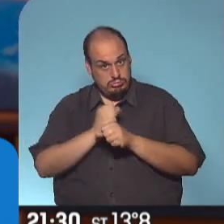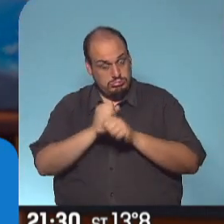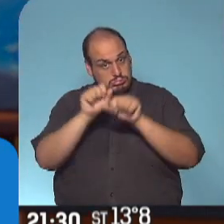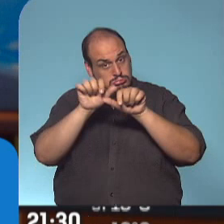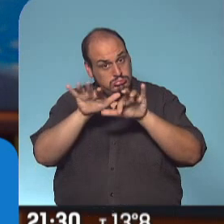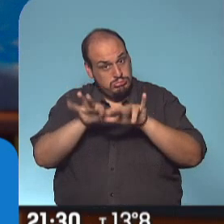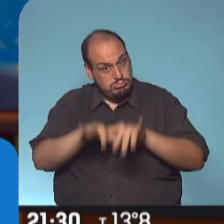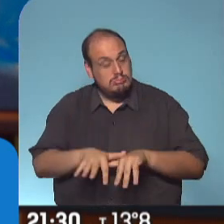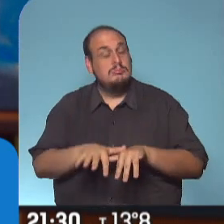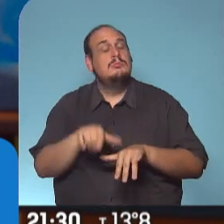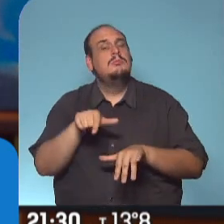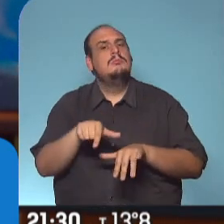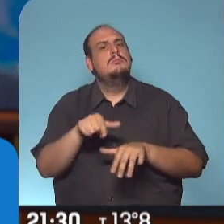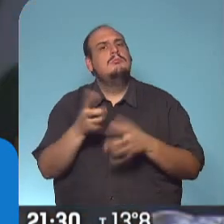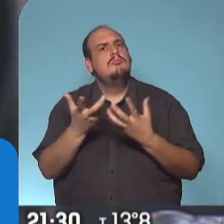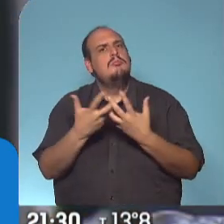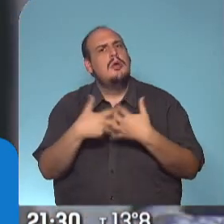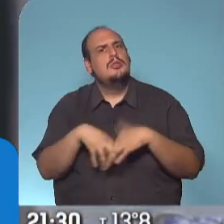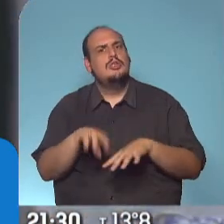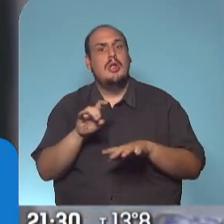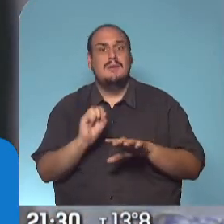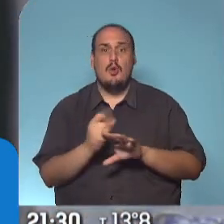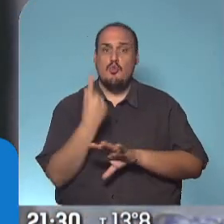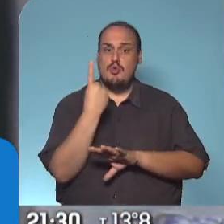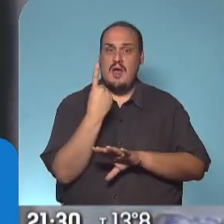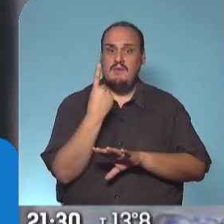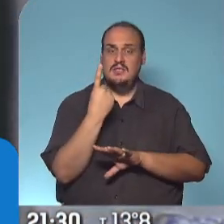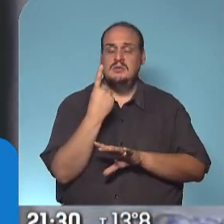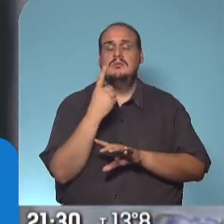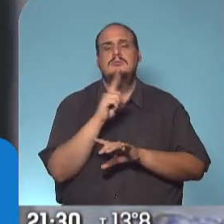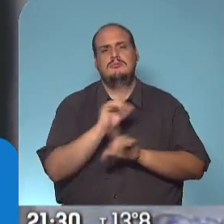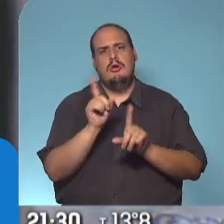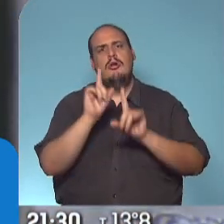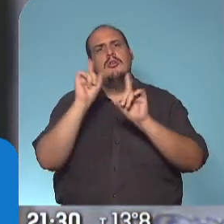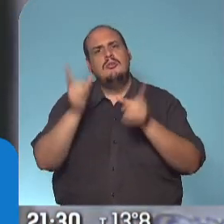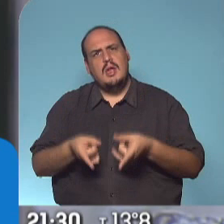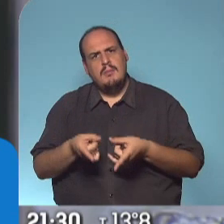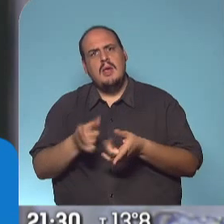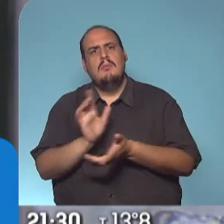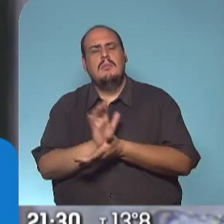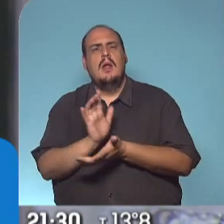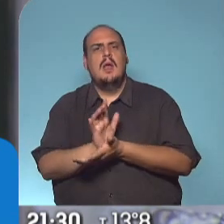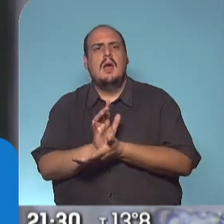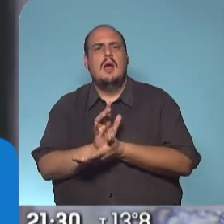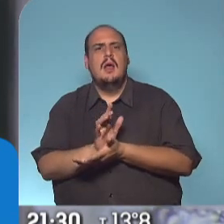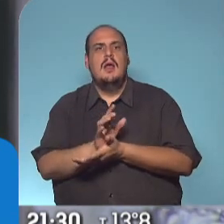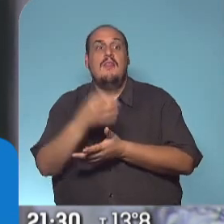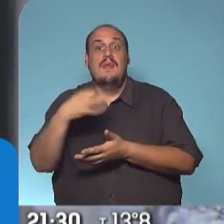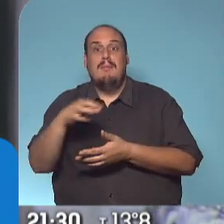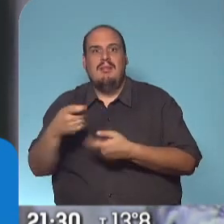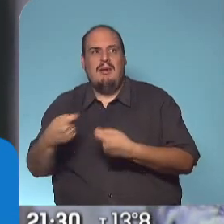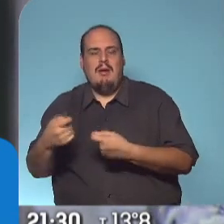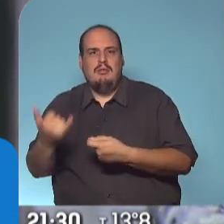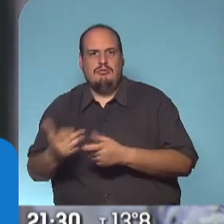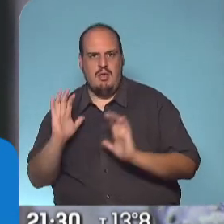trabajando es un proyecto no solo por única vez, sino con afectación determinada para lo que se tiene que gastar.